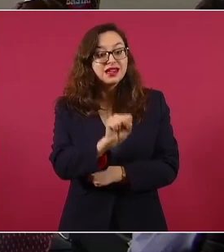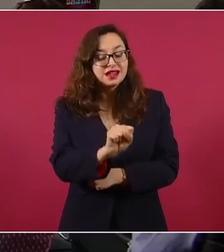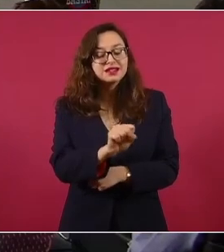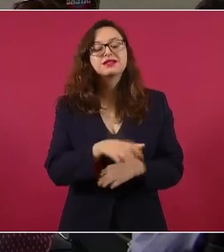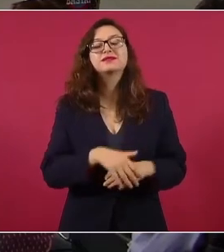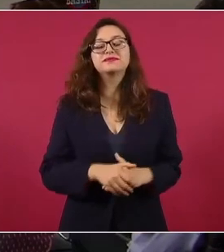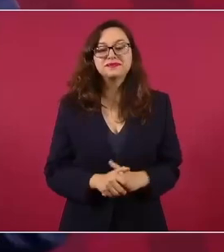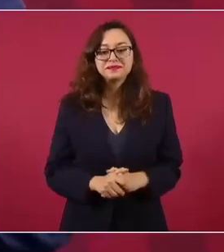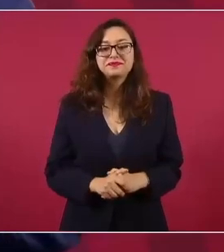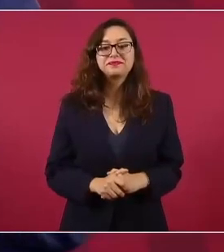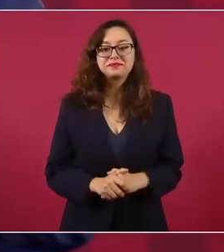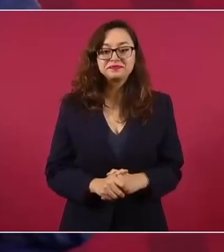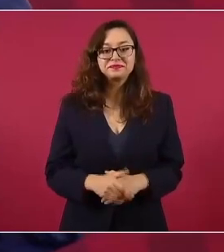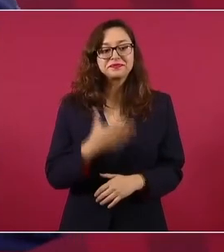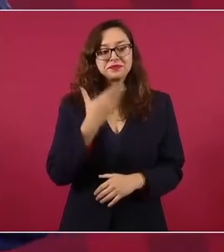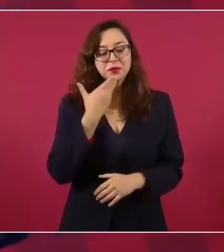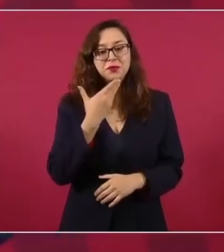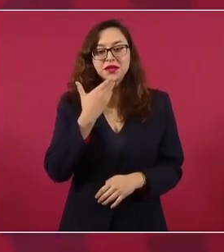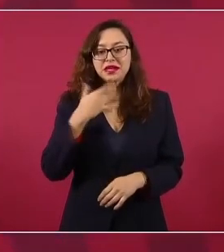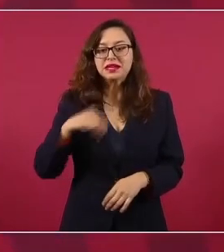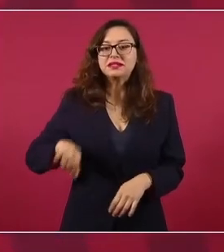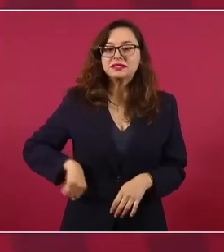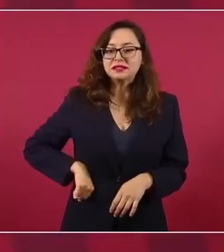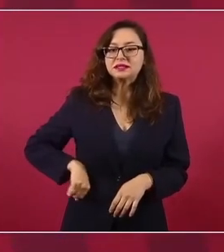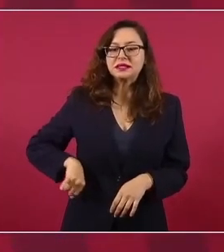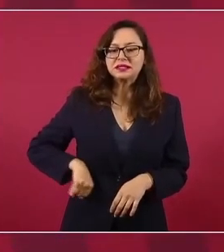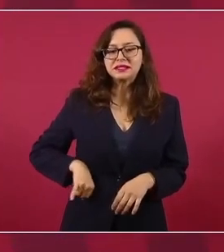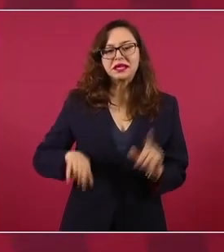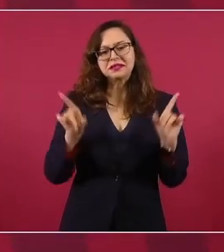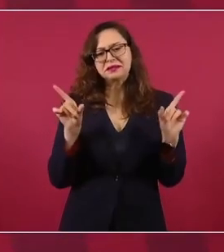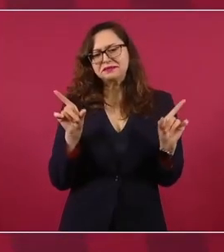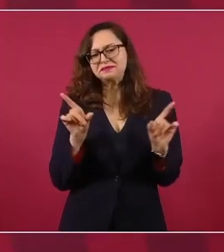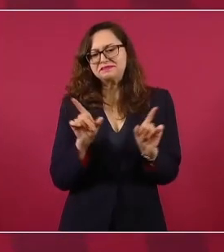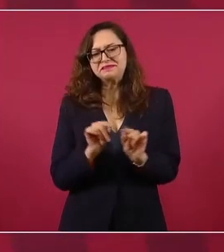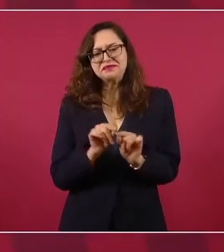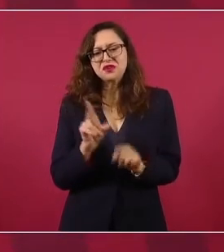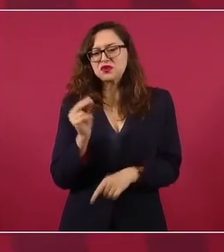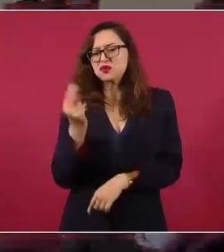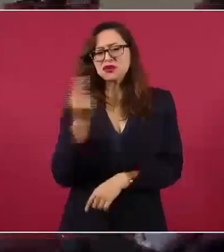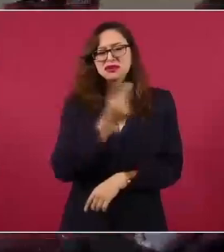Tampoco voy a ampliar mi comentario, no hace falta.